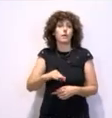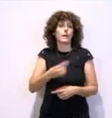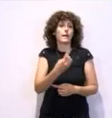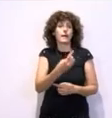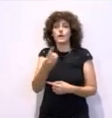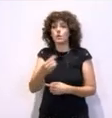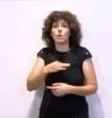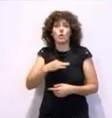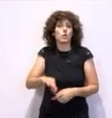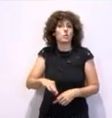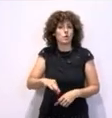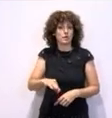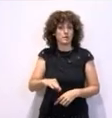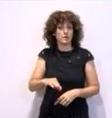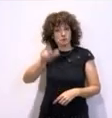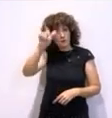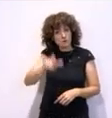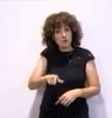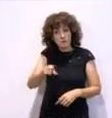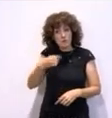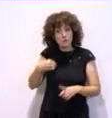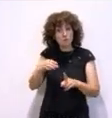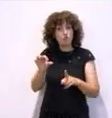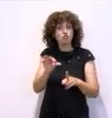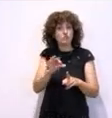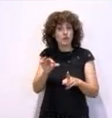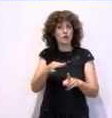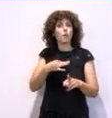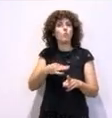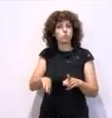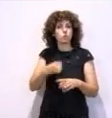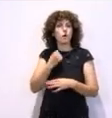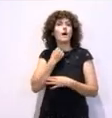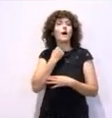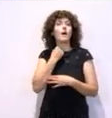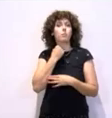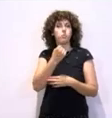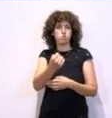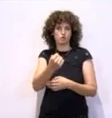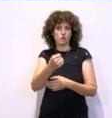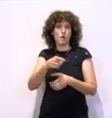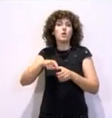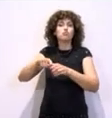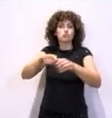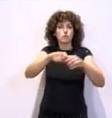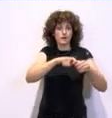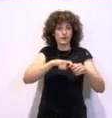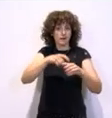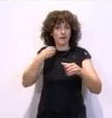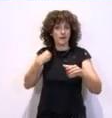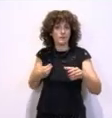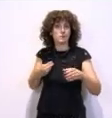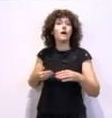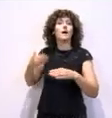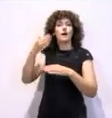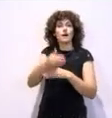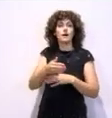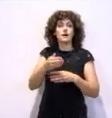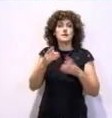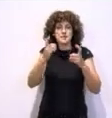Sergio Toribio pudo contribuir también con el apoyo de la solidaridad en ese aspecto, acudiendo,